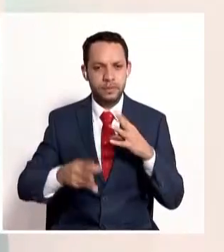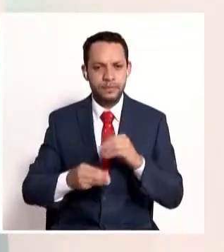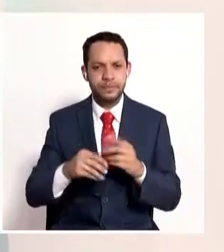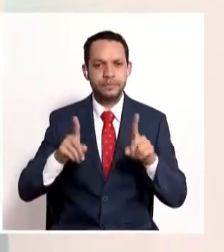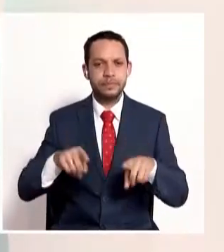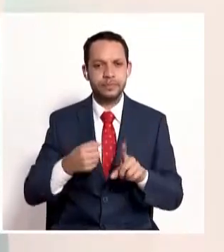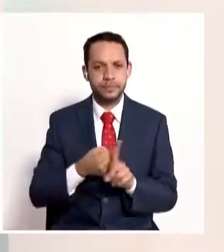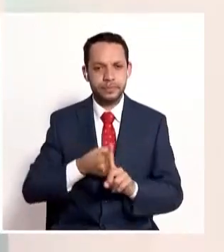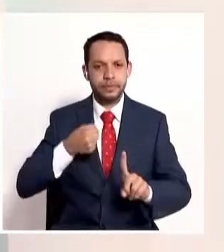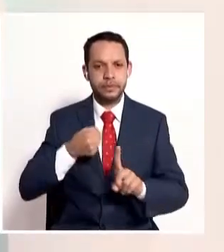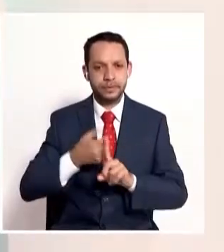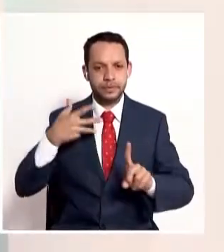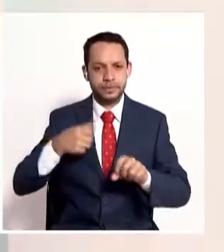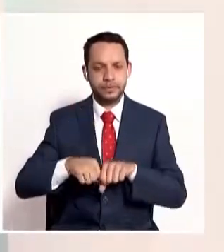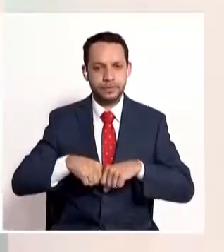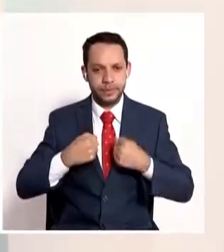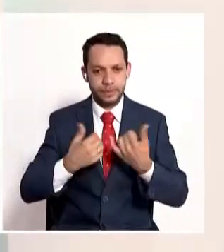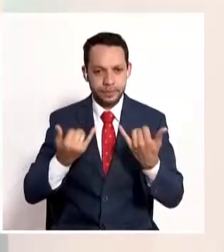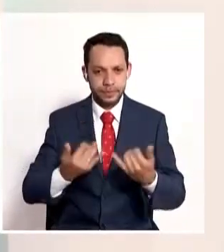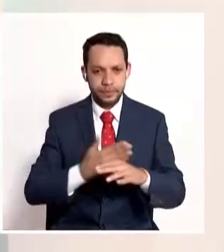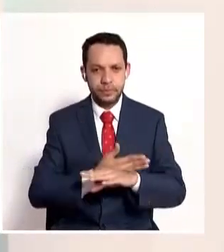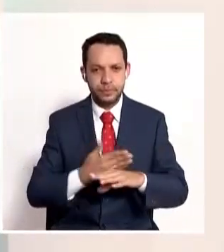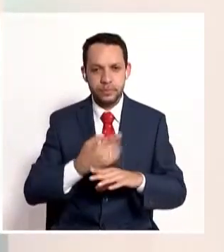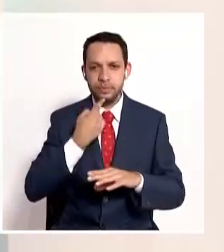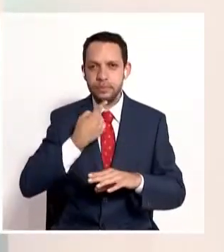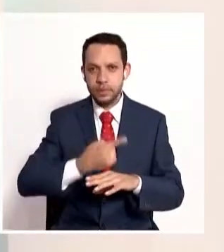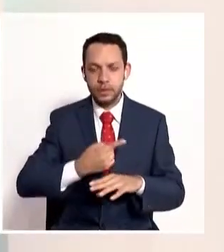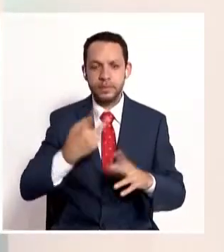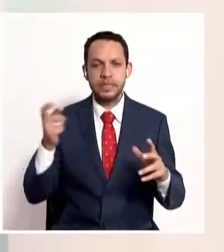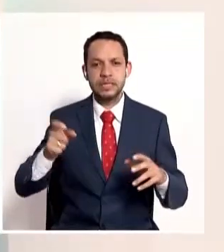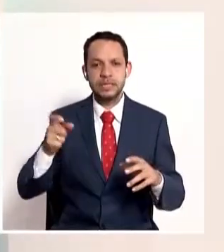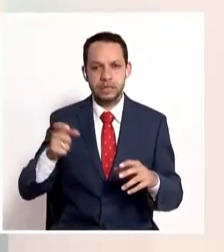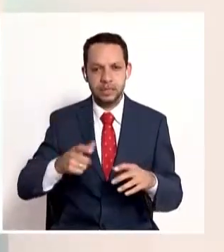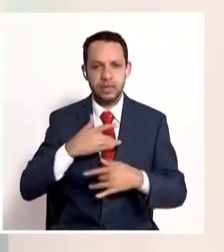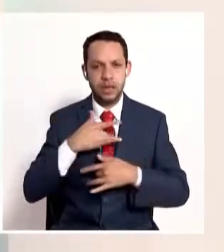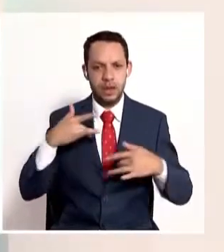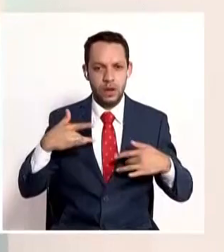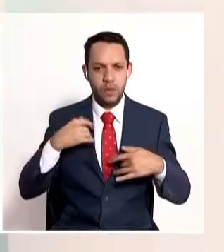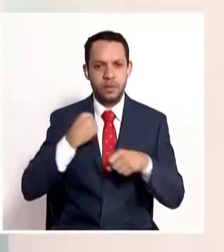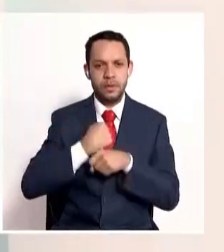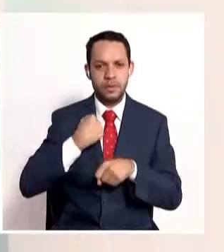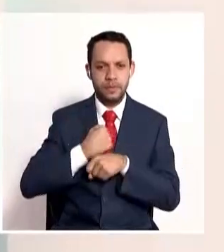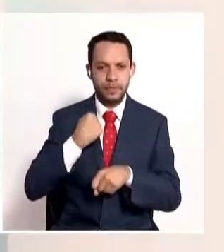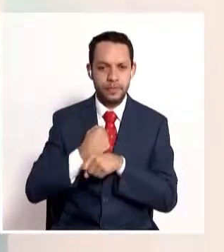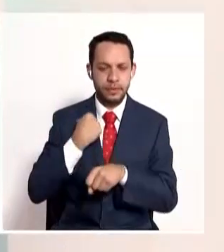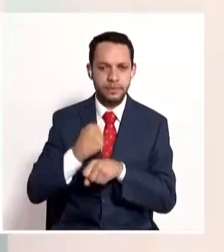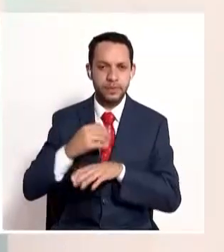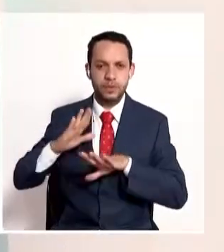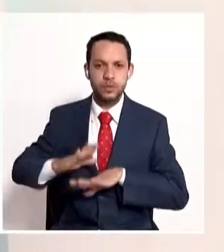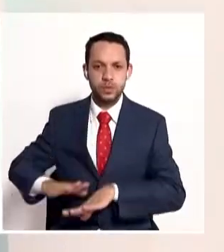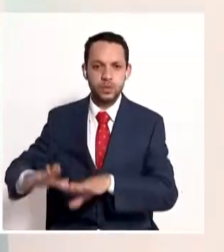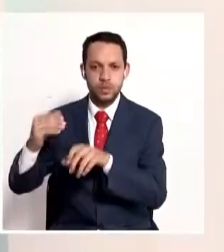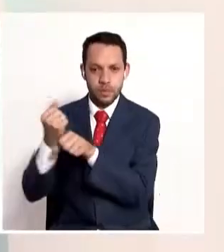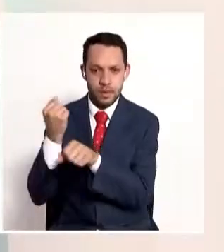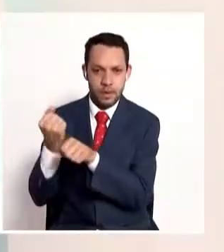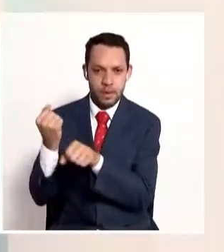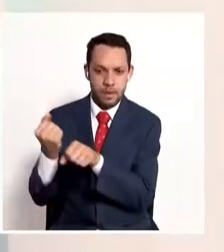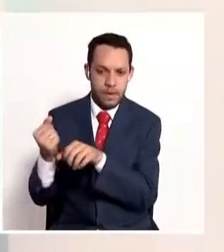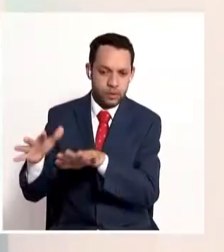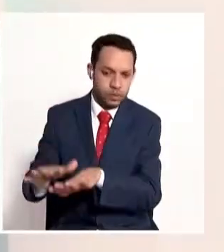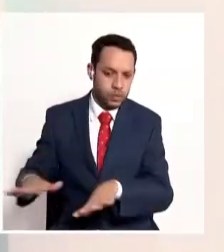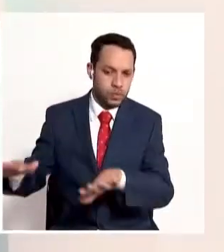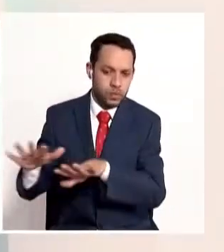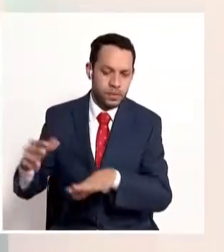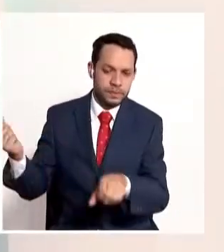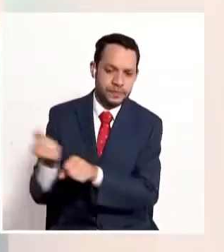y es por eso que hoy en día se habla tanto de la medicina laboral porque aparecen estas enfermedades no es cierto que son de